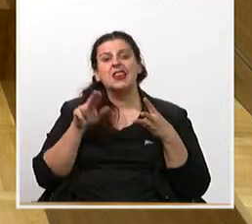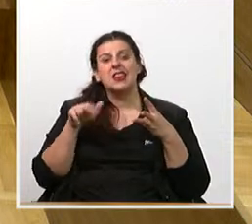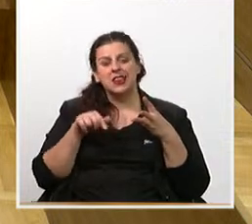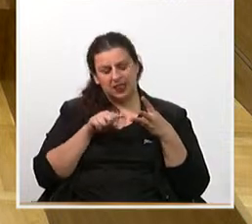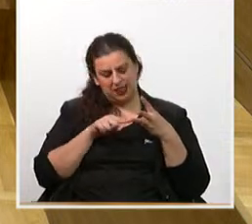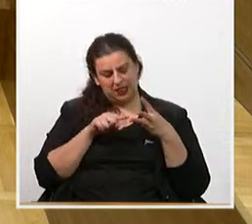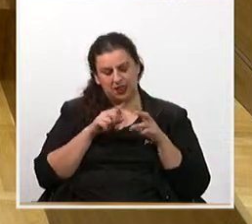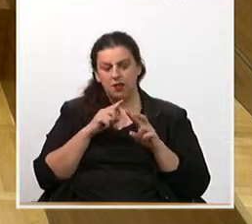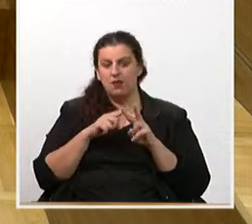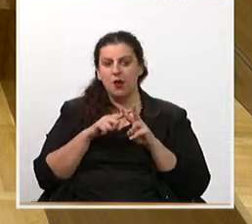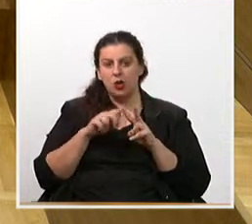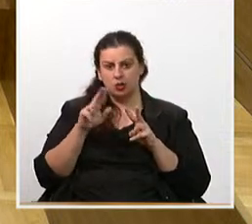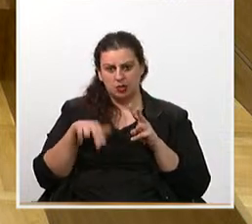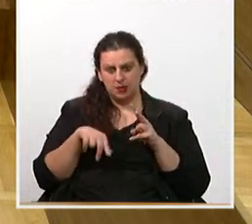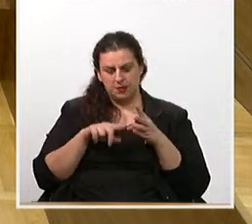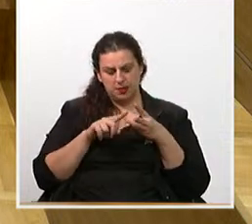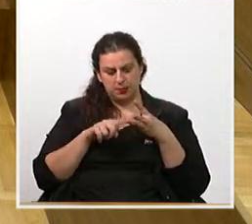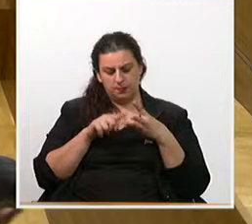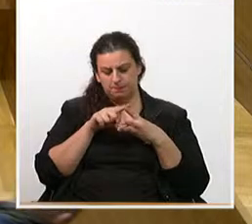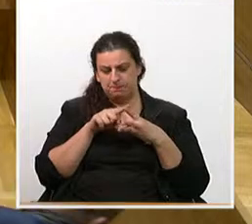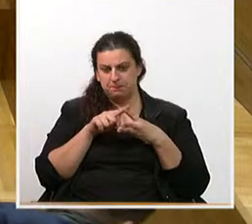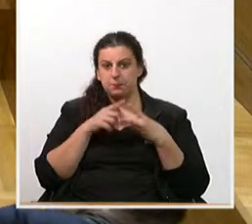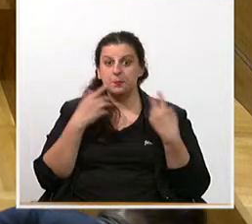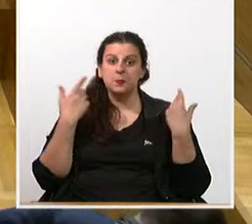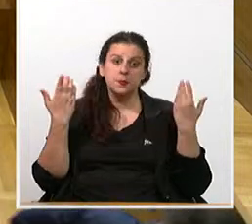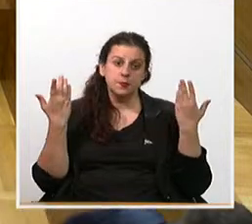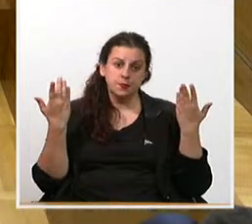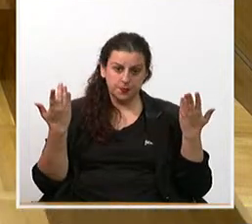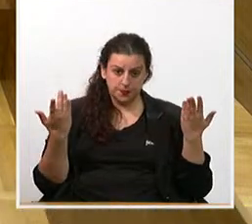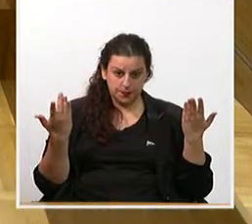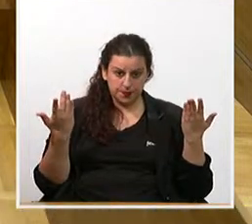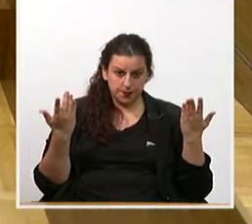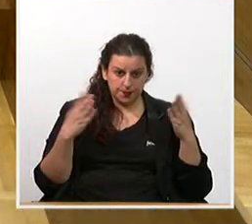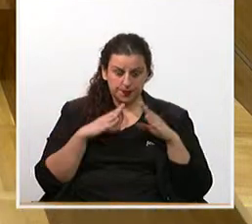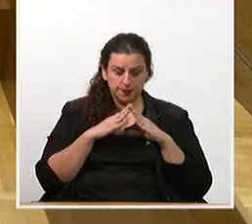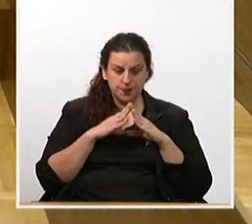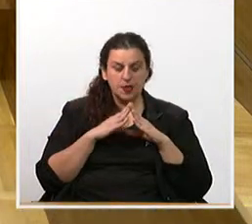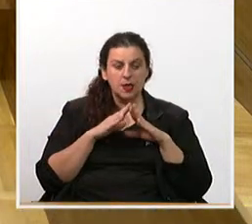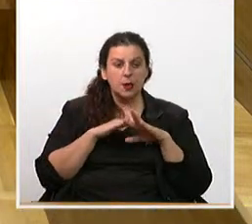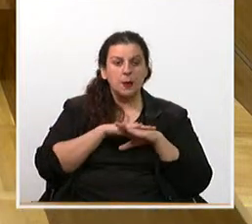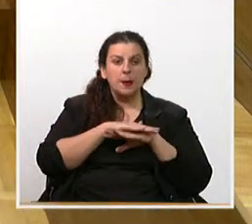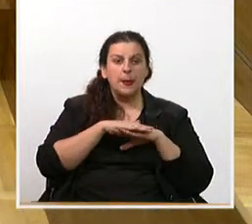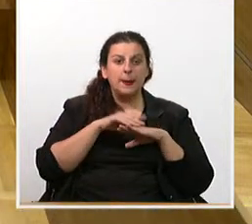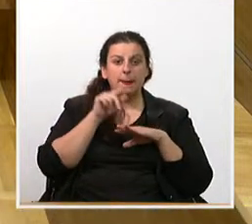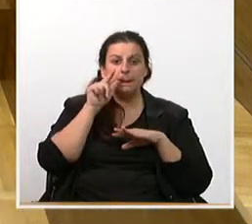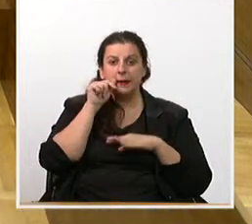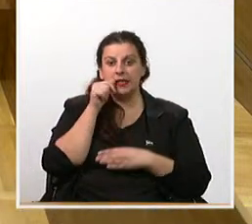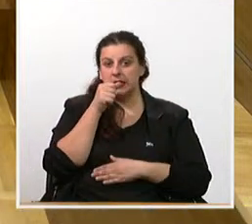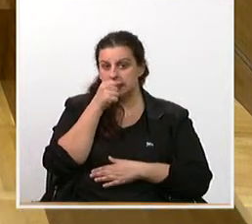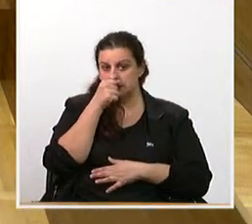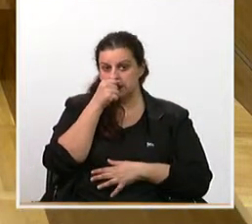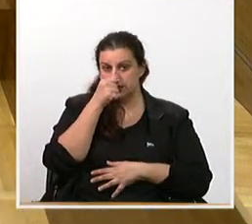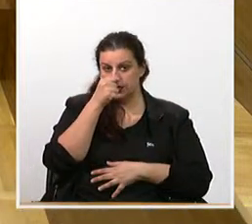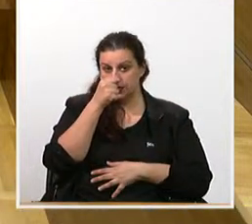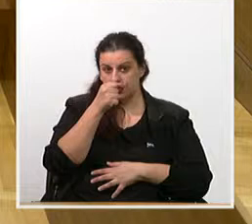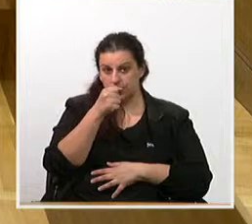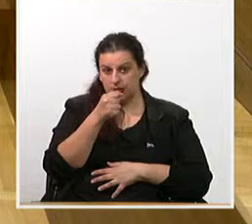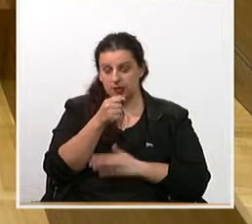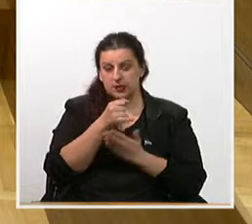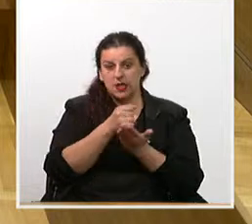por vox por su parte el ministro socialista de